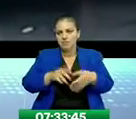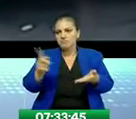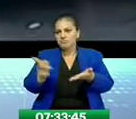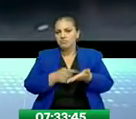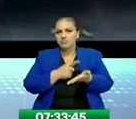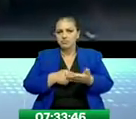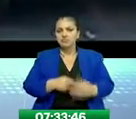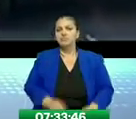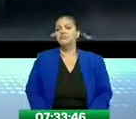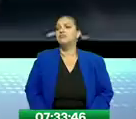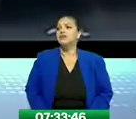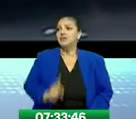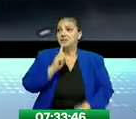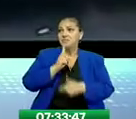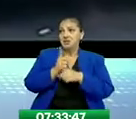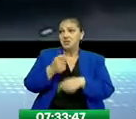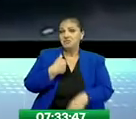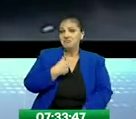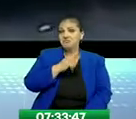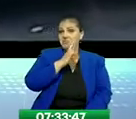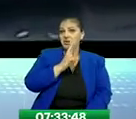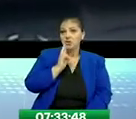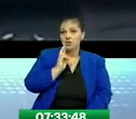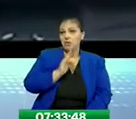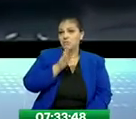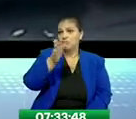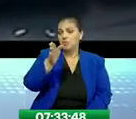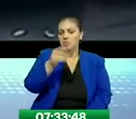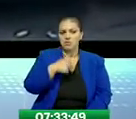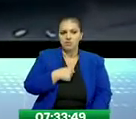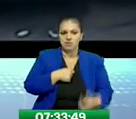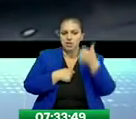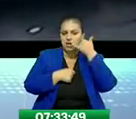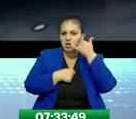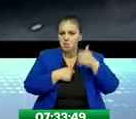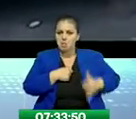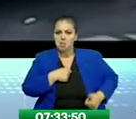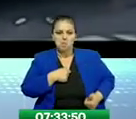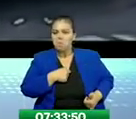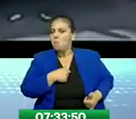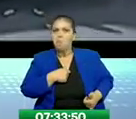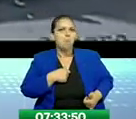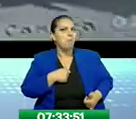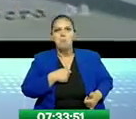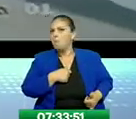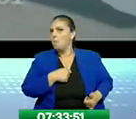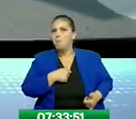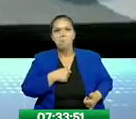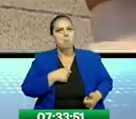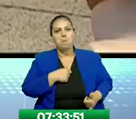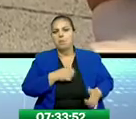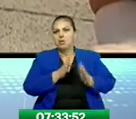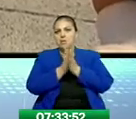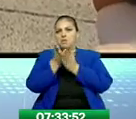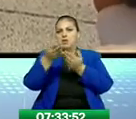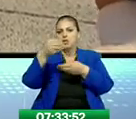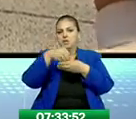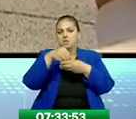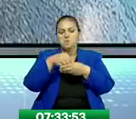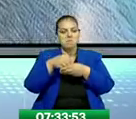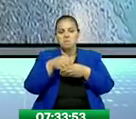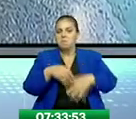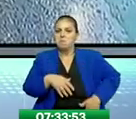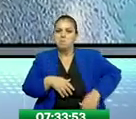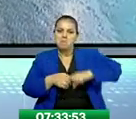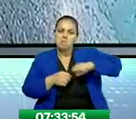así un restaurante que está abierto, yo dejo el teléfono, dejo la billetera. Prefieres dejar las cosas seguras, solo llevas el dinero. Y llevo el dinero, ajá. Y si viene